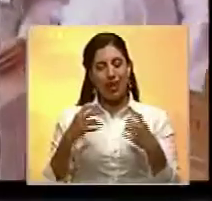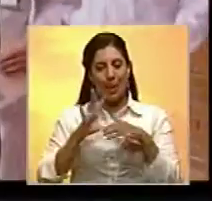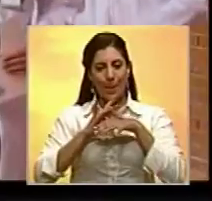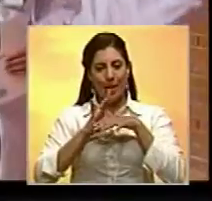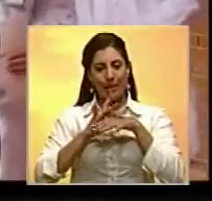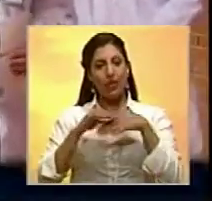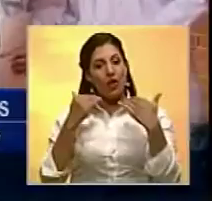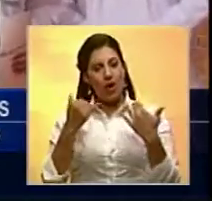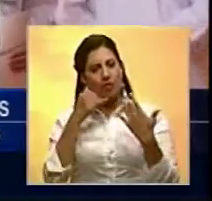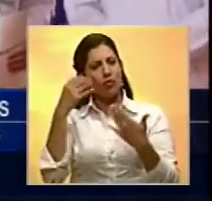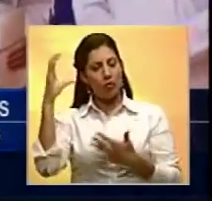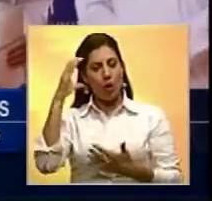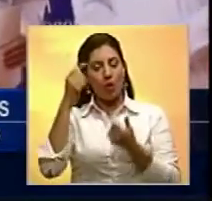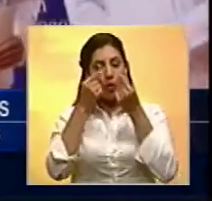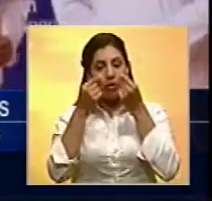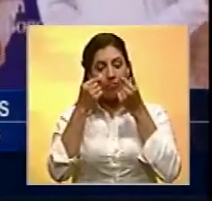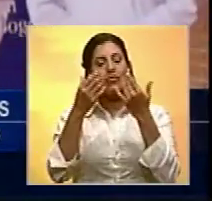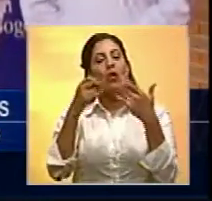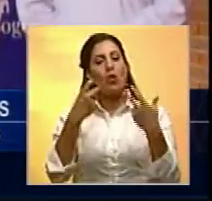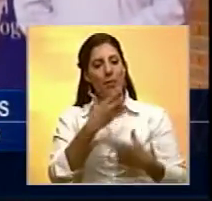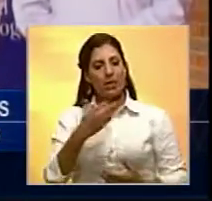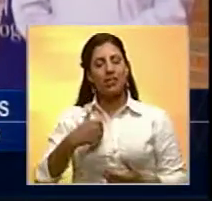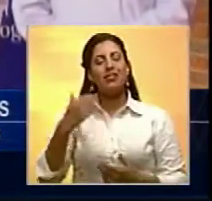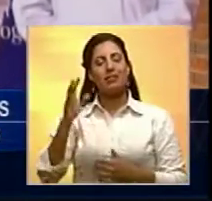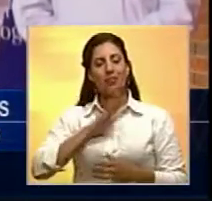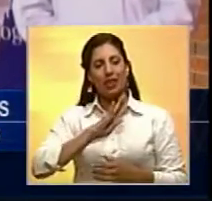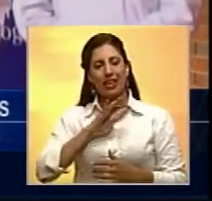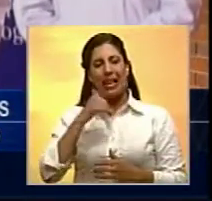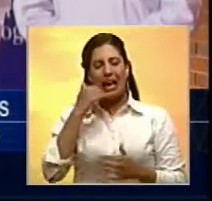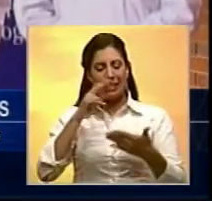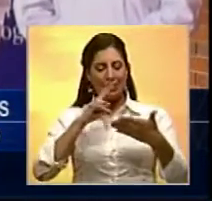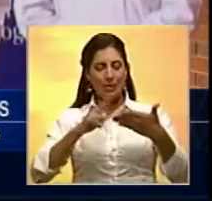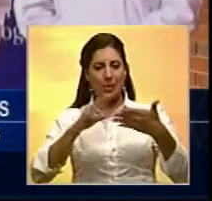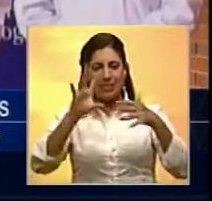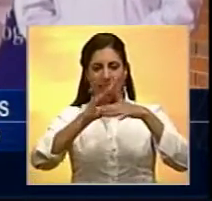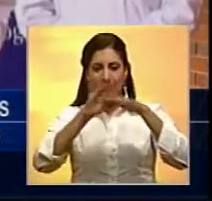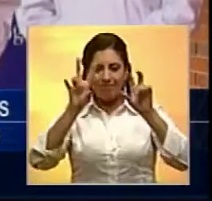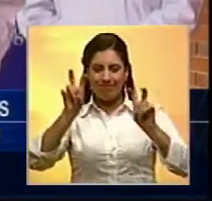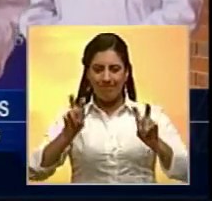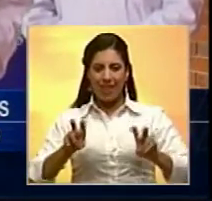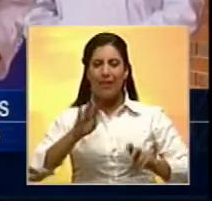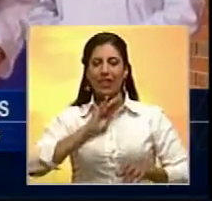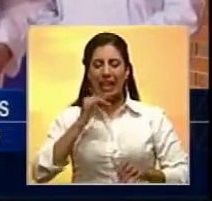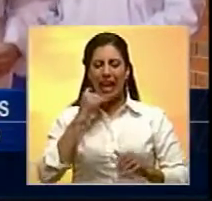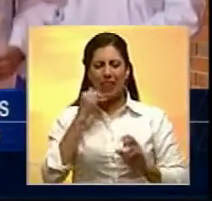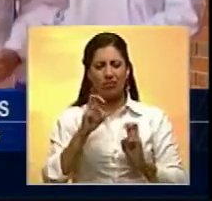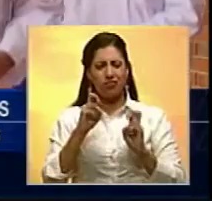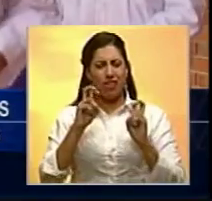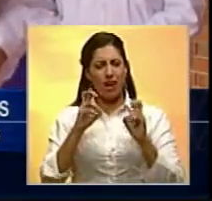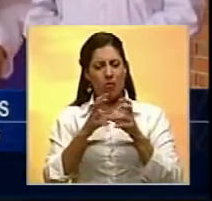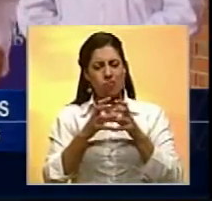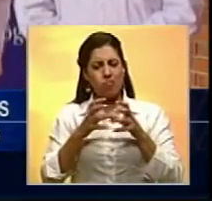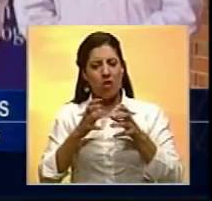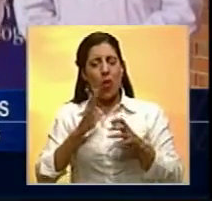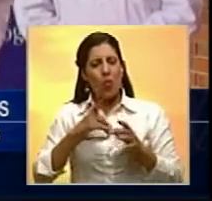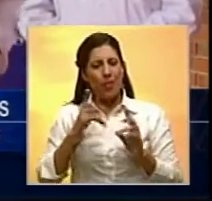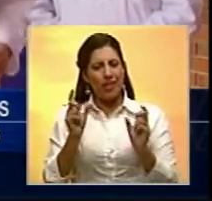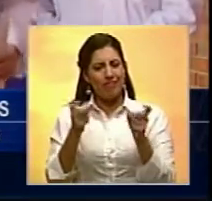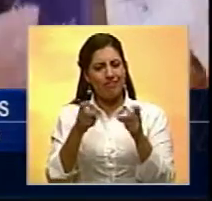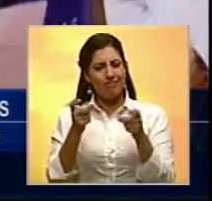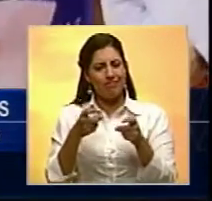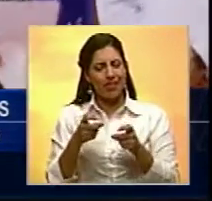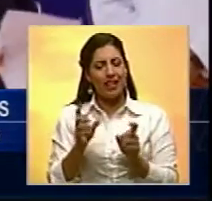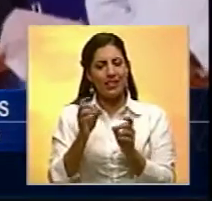El mandatario colombiano manifestó la decisión tras conocer unos resultados médicos que presentan un incremento de posibles alteraciones